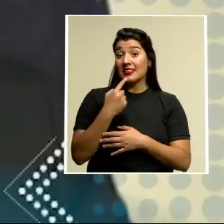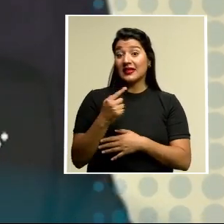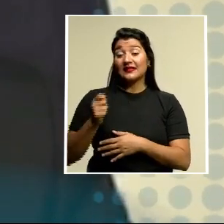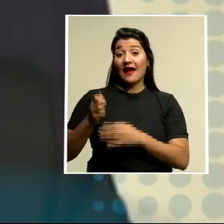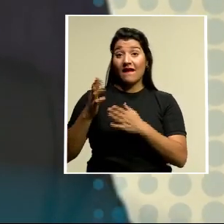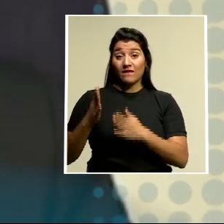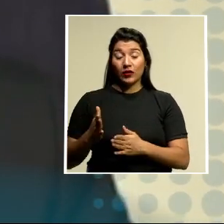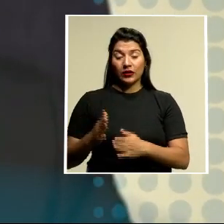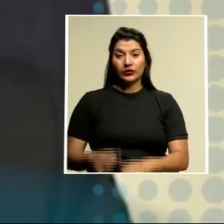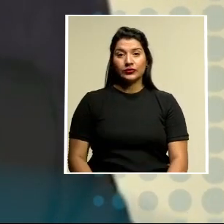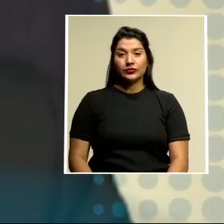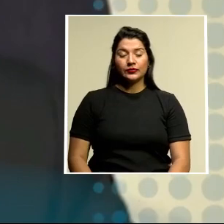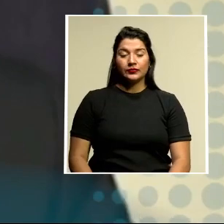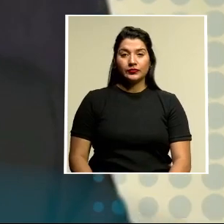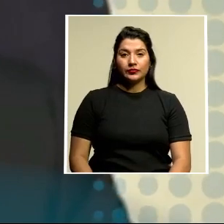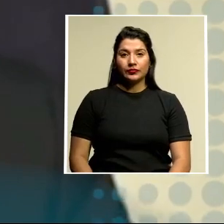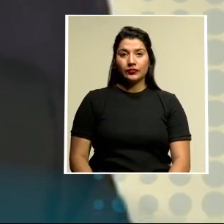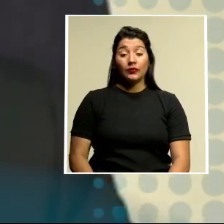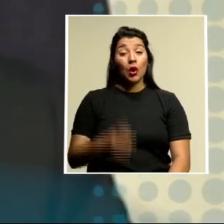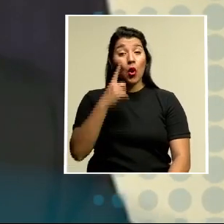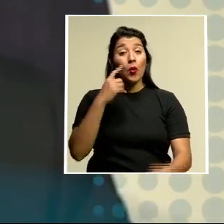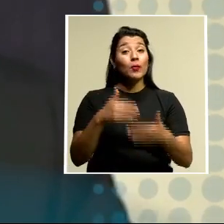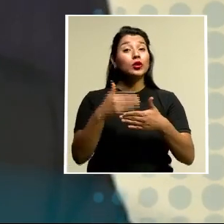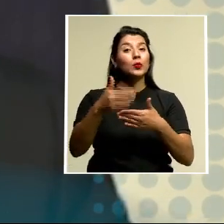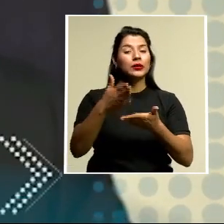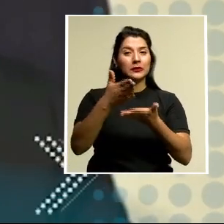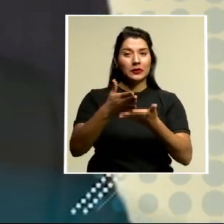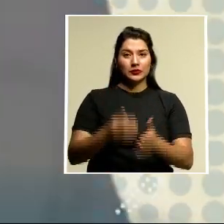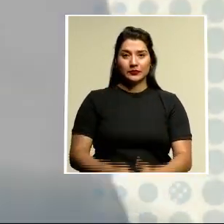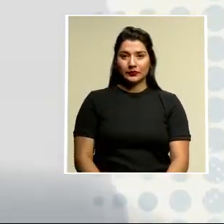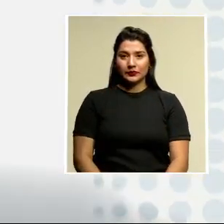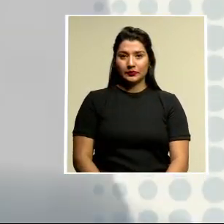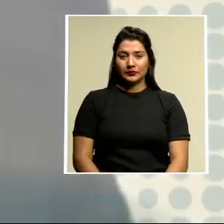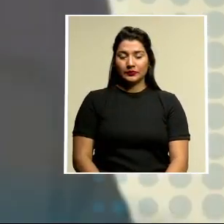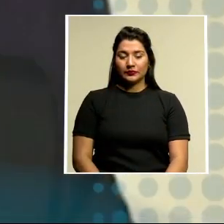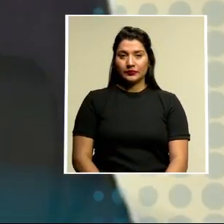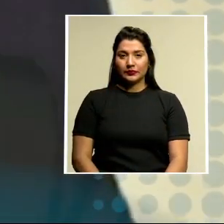un buen negocio. No solo ahorramos platica, sino que ayudamos al ambiente.